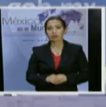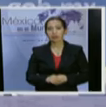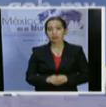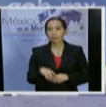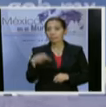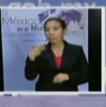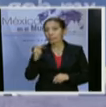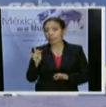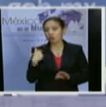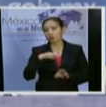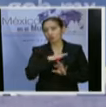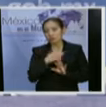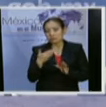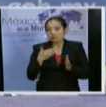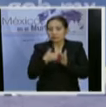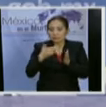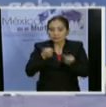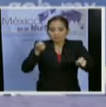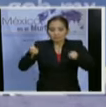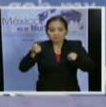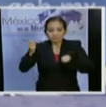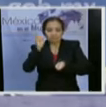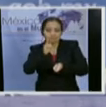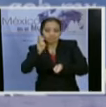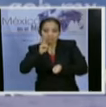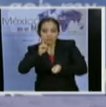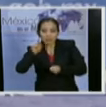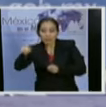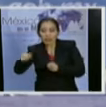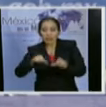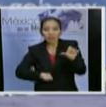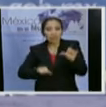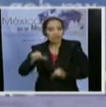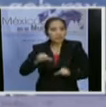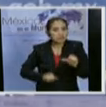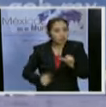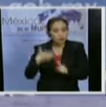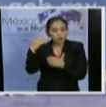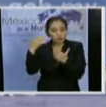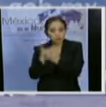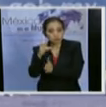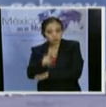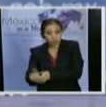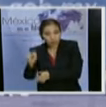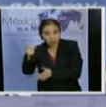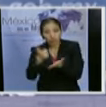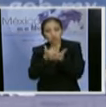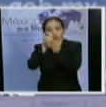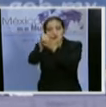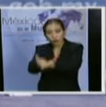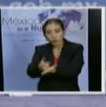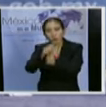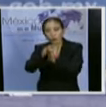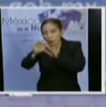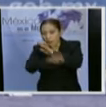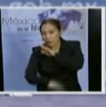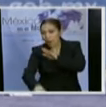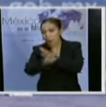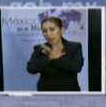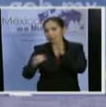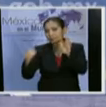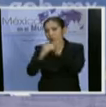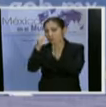Sin embargo, insistimos en que la regulación y el monitoreo ciudadano de las políticas y los servicios públicos pueden contribuir a un marco de implementación que